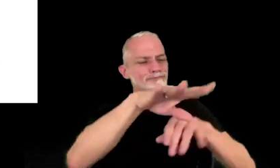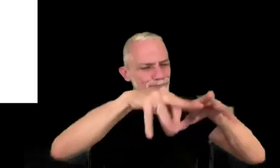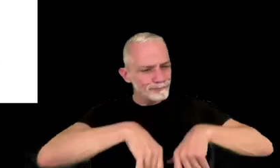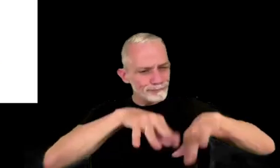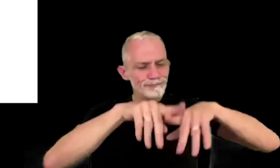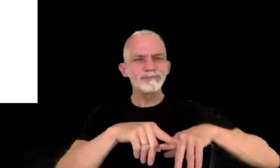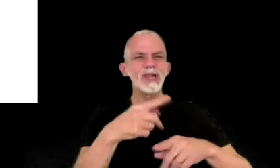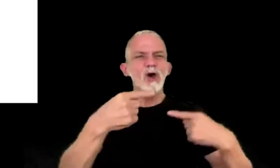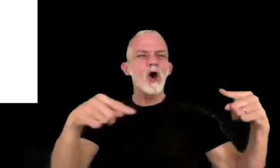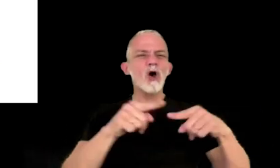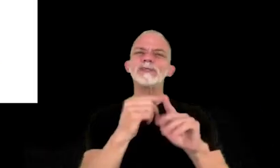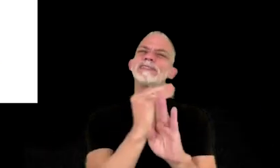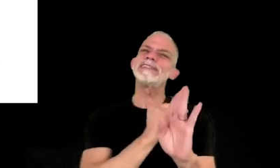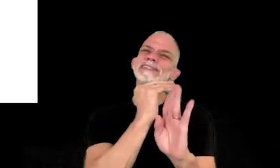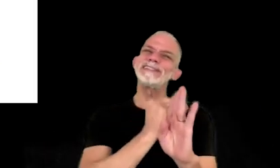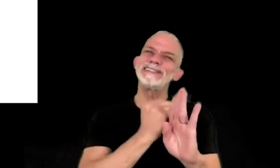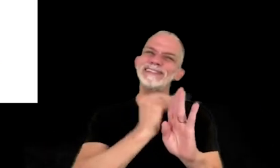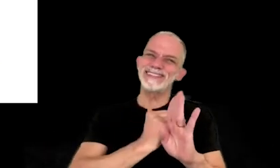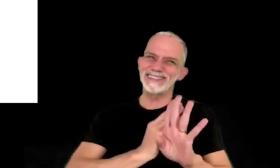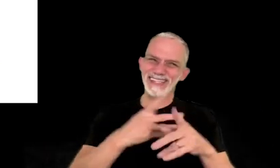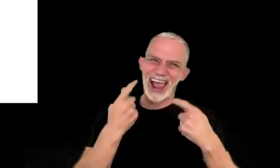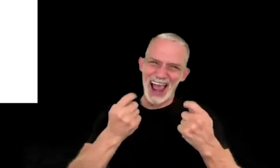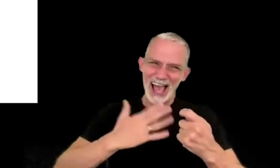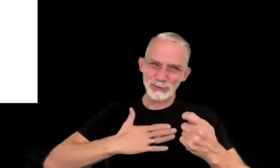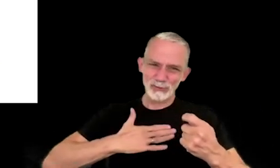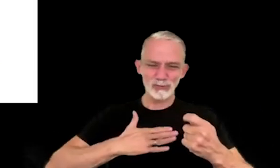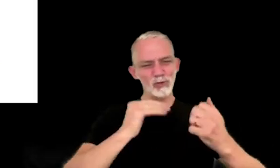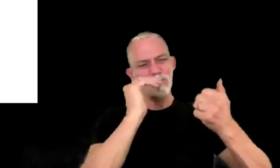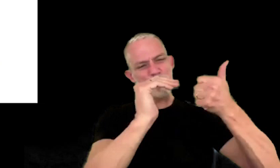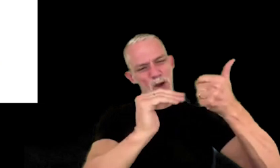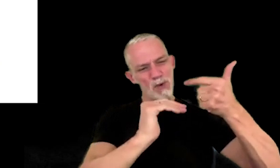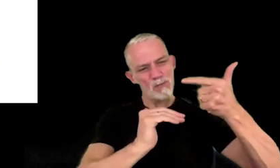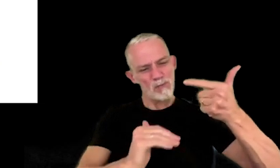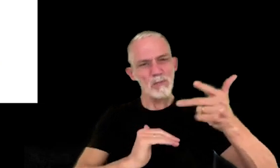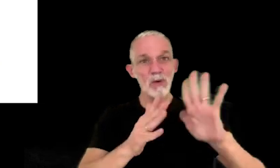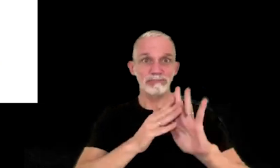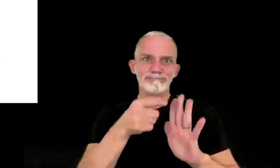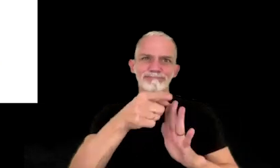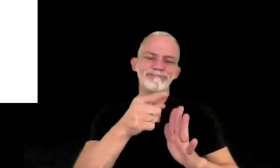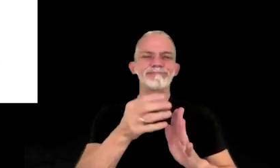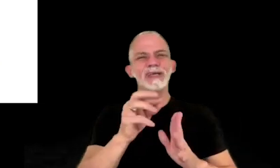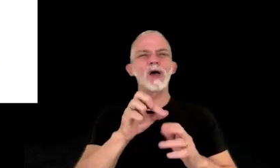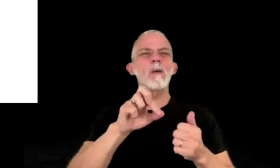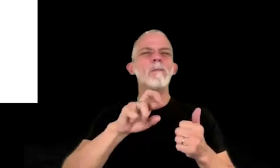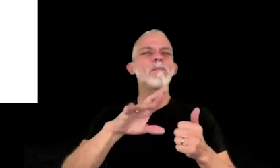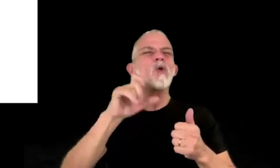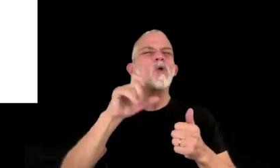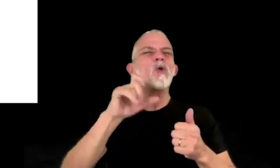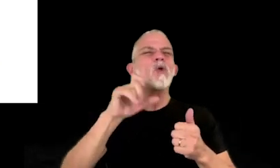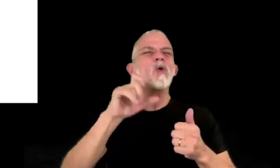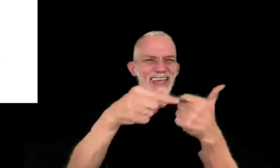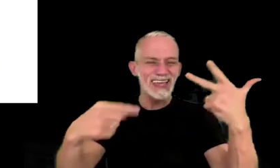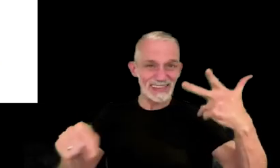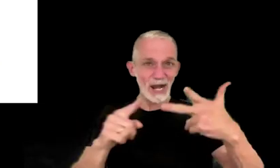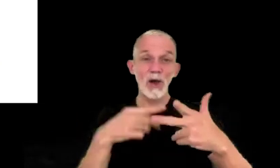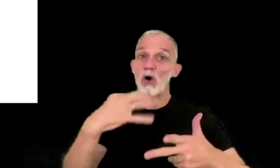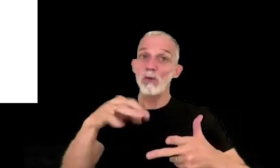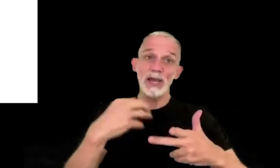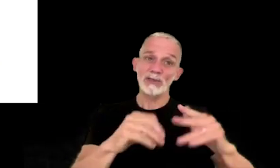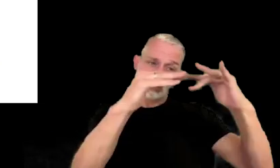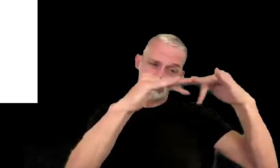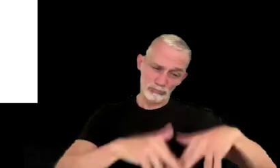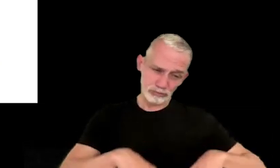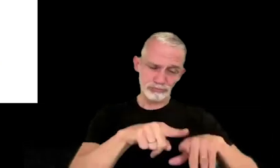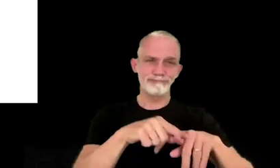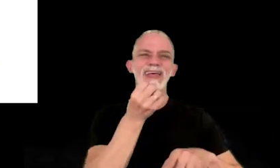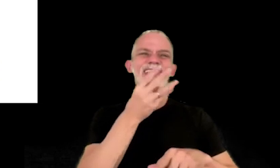algunas deducciones, algunos ingresos que se denominan pluriempleo, que son obligatorios y